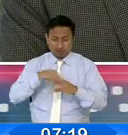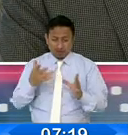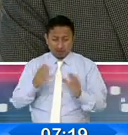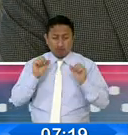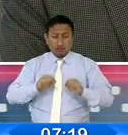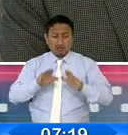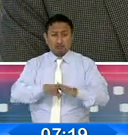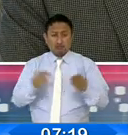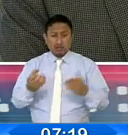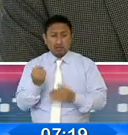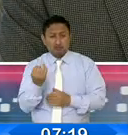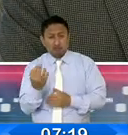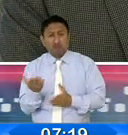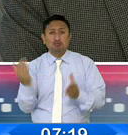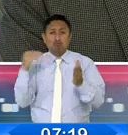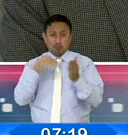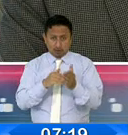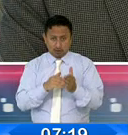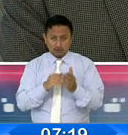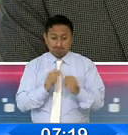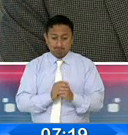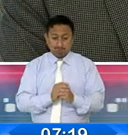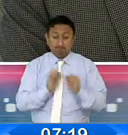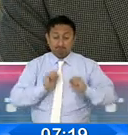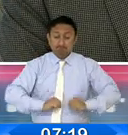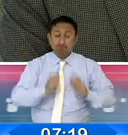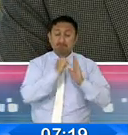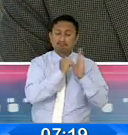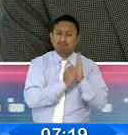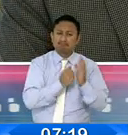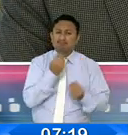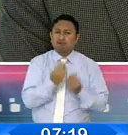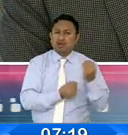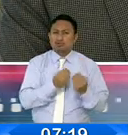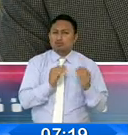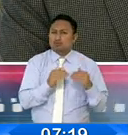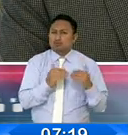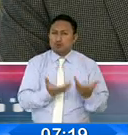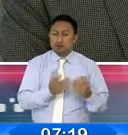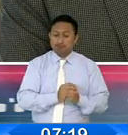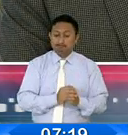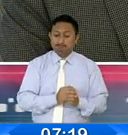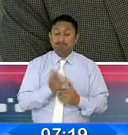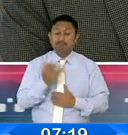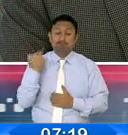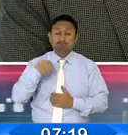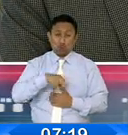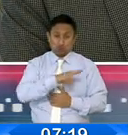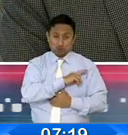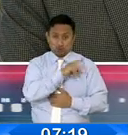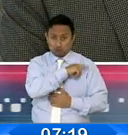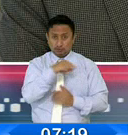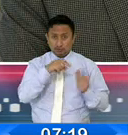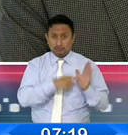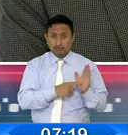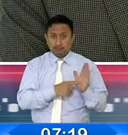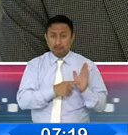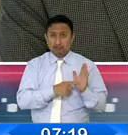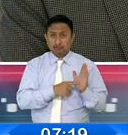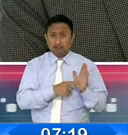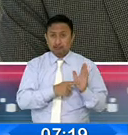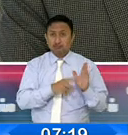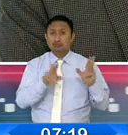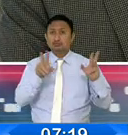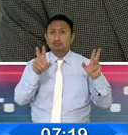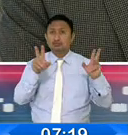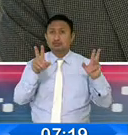provincias. La agenda, ¿cómo va a ser? Nosotros vamos a enmarcar todo